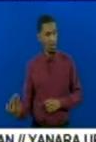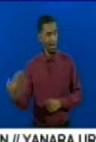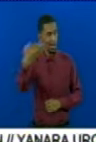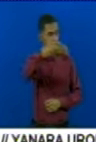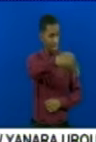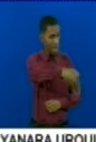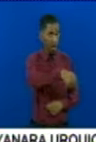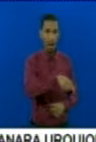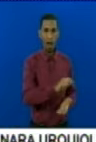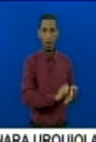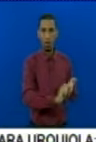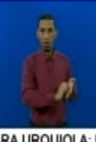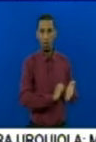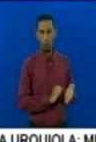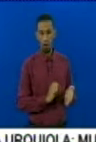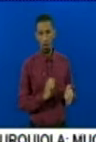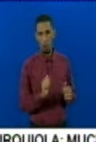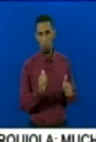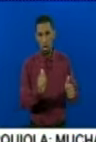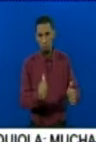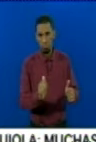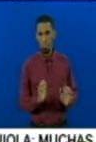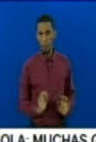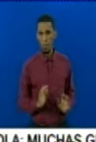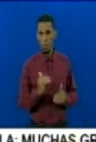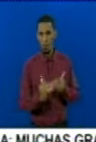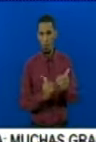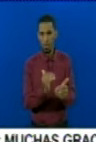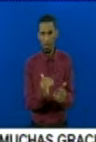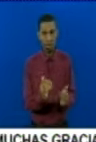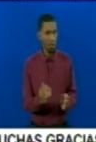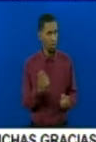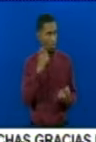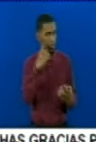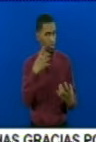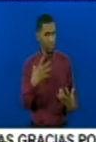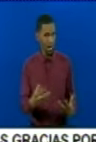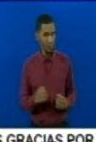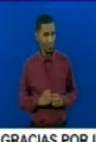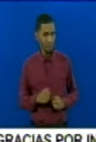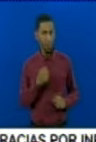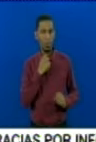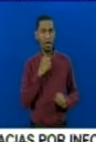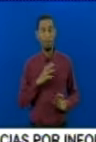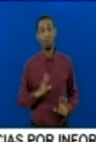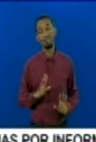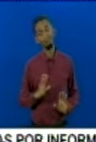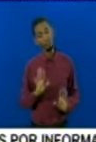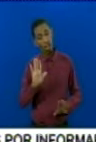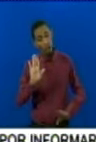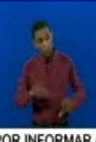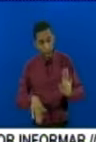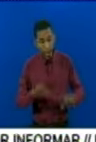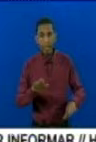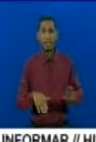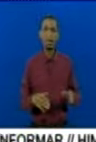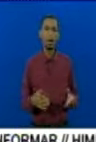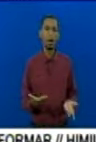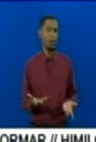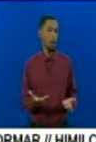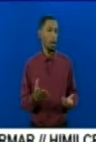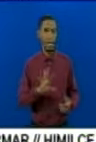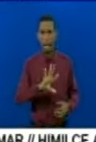operación. Como todo proceso, tiene luces y tiene sombras también, y hemos tenido que lamentar también acciones